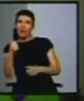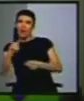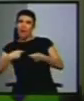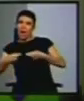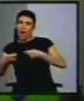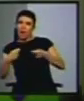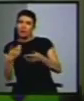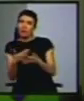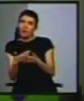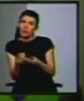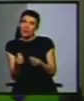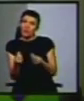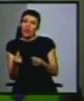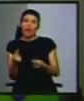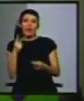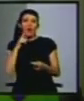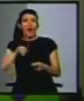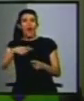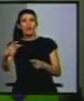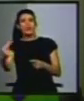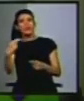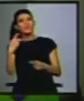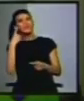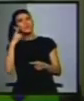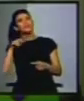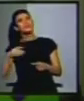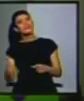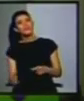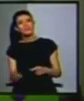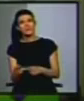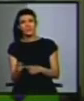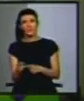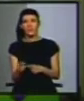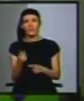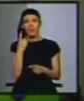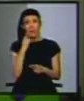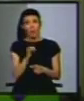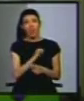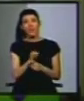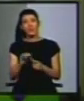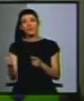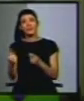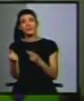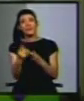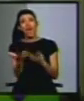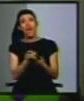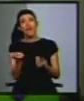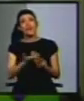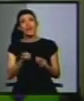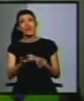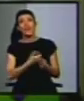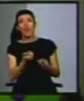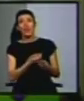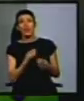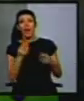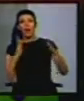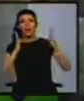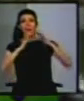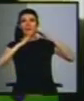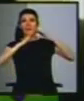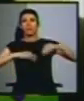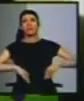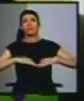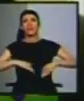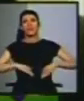sustentable, pero que, claro, nomás se junten todos a cobrar sus inversiones y se cae todo a